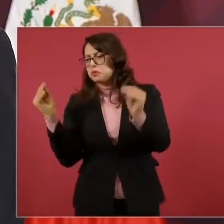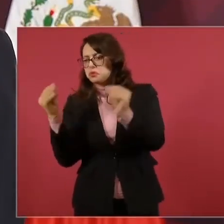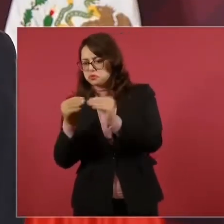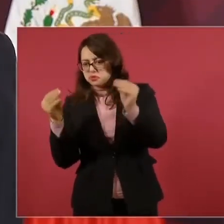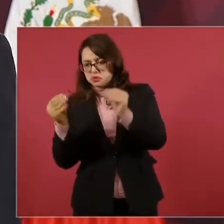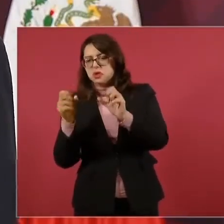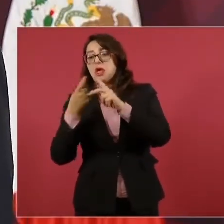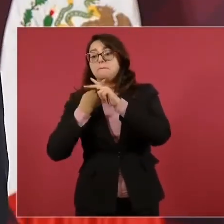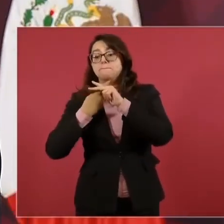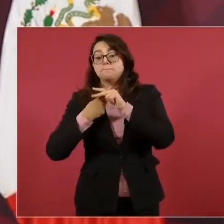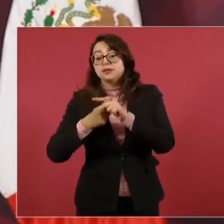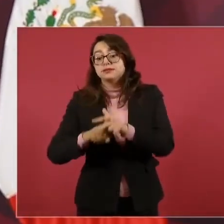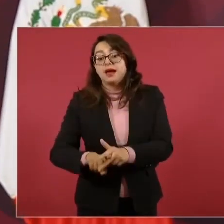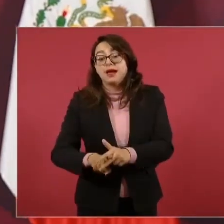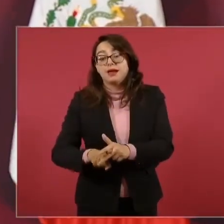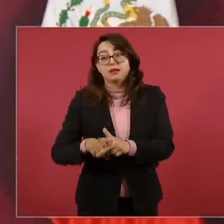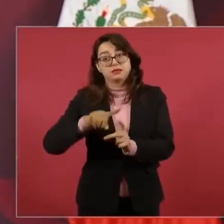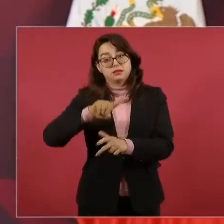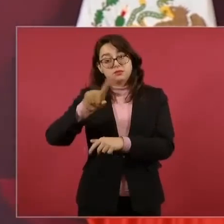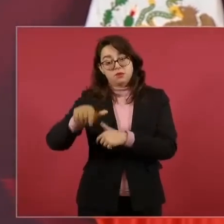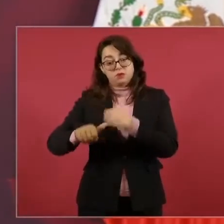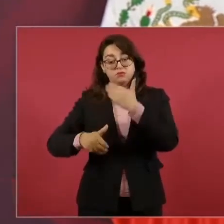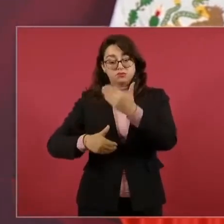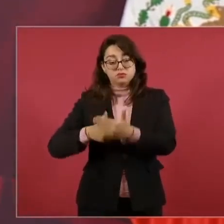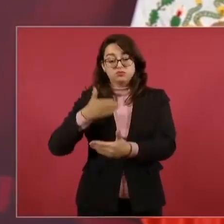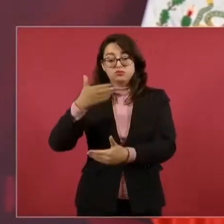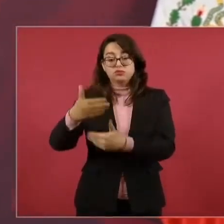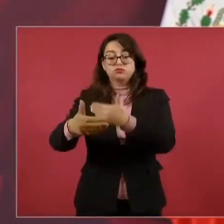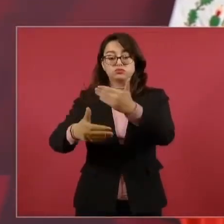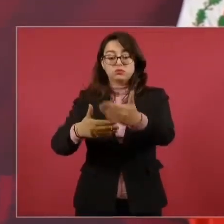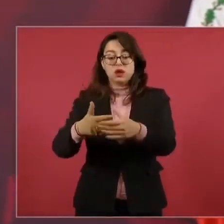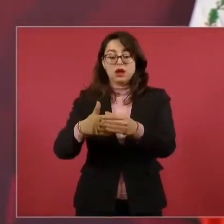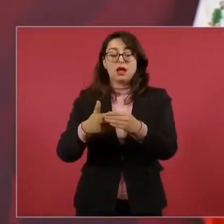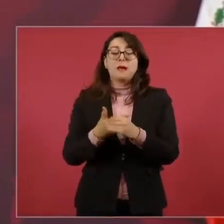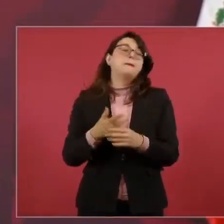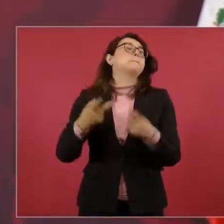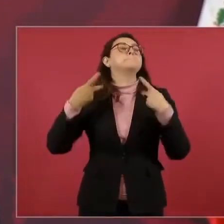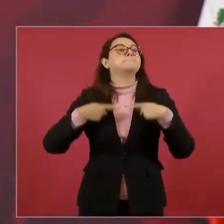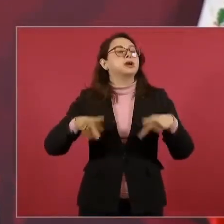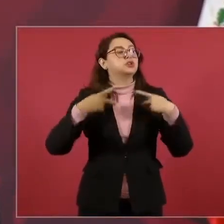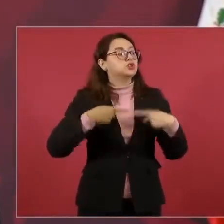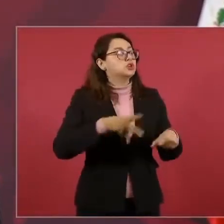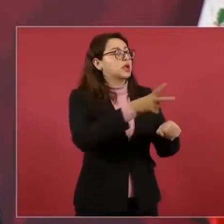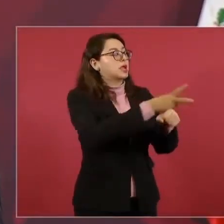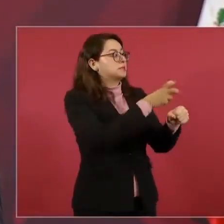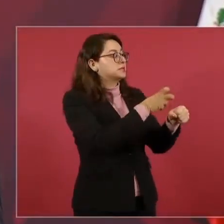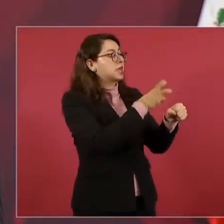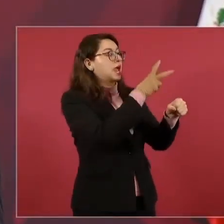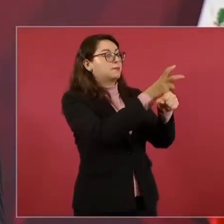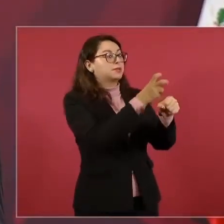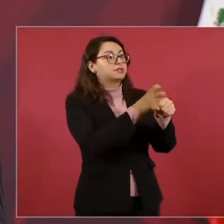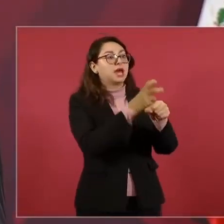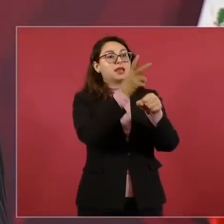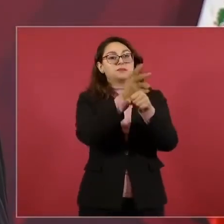y que incluso se invite a todos y se revise qué pasa